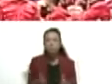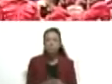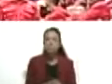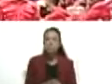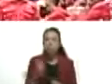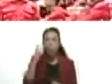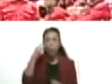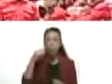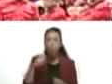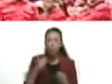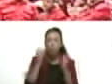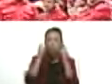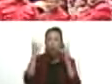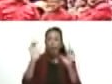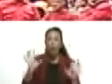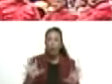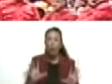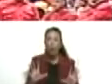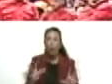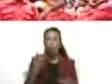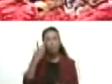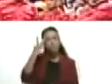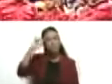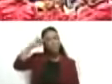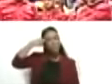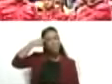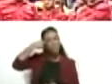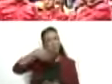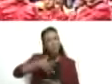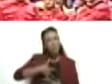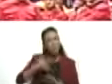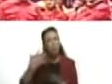hoy amanecí con una canción,